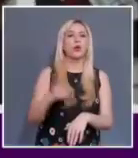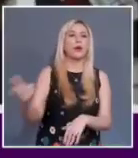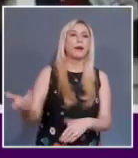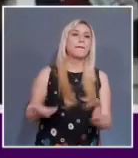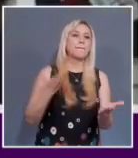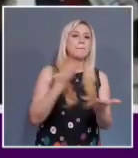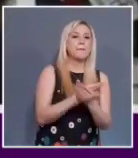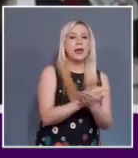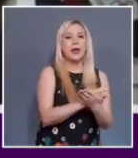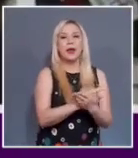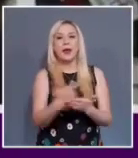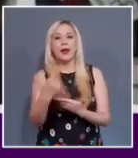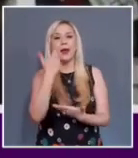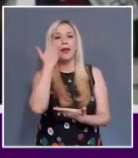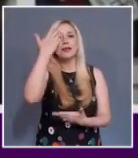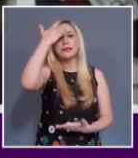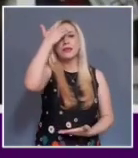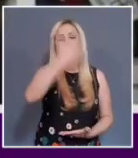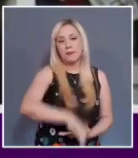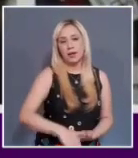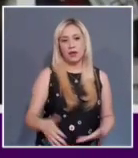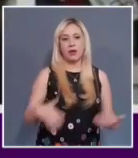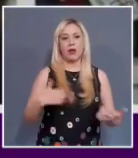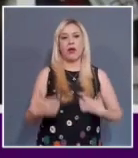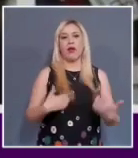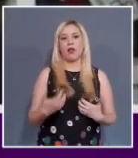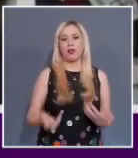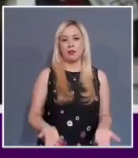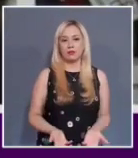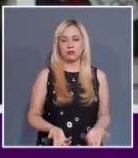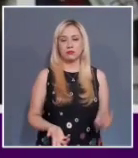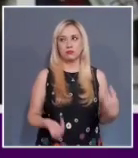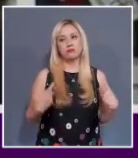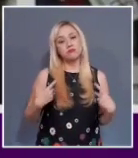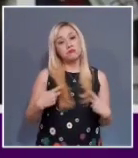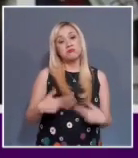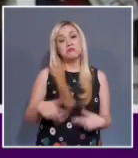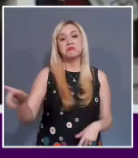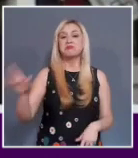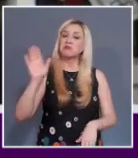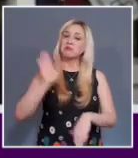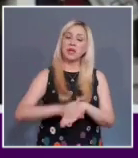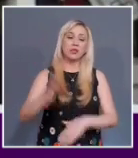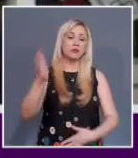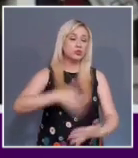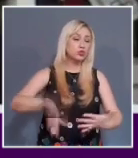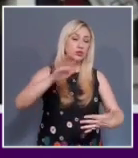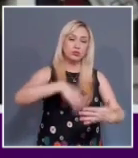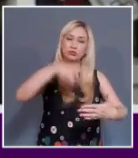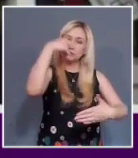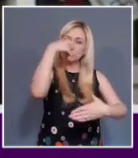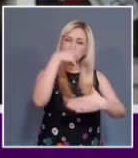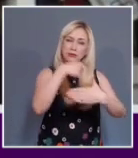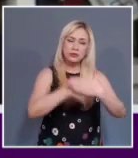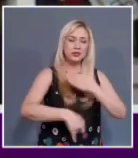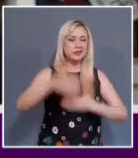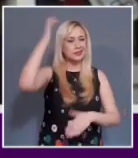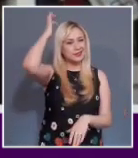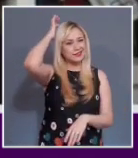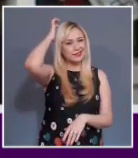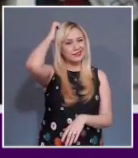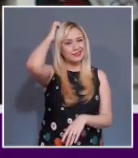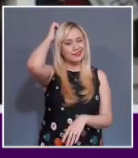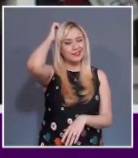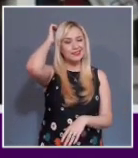Es decir, la Fiscalía realice una nueva búsqueda exhaustiva y se precise el ordenamiento